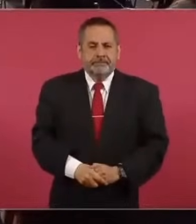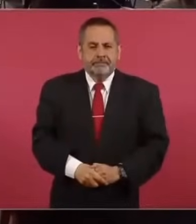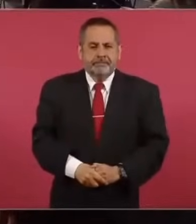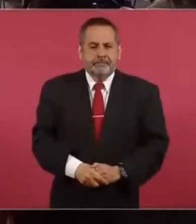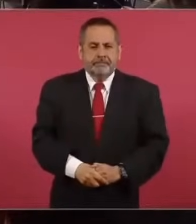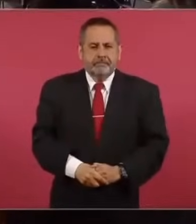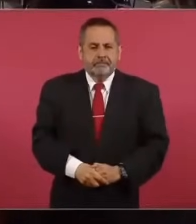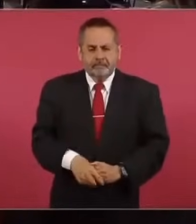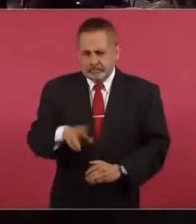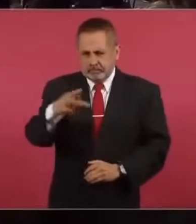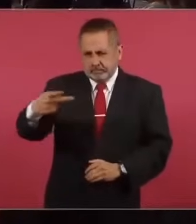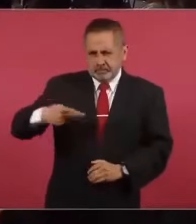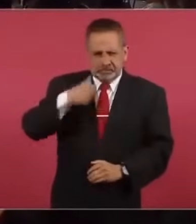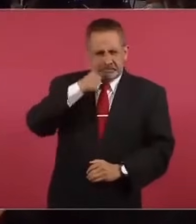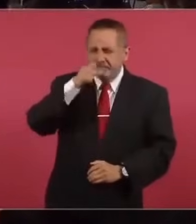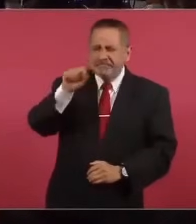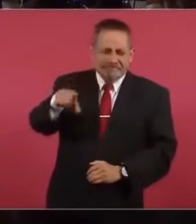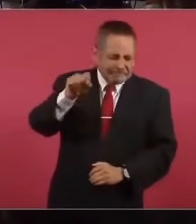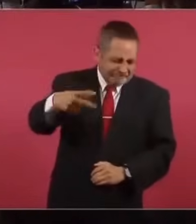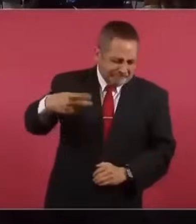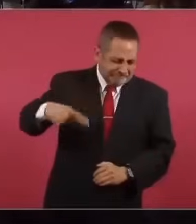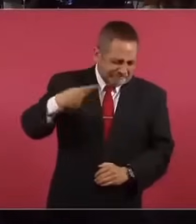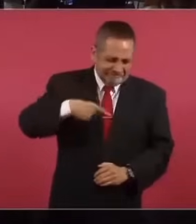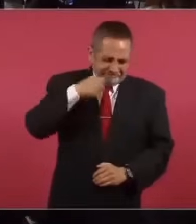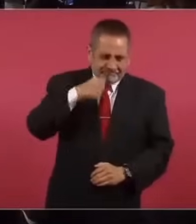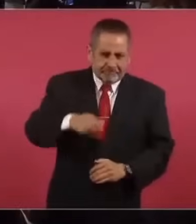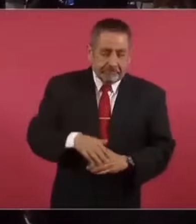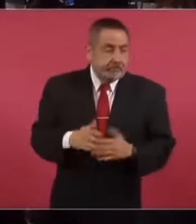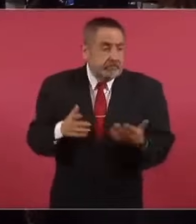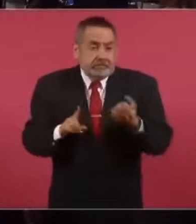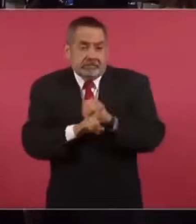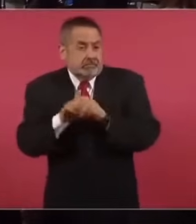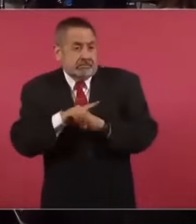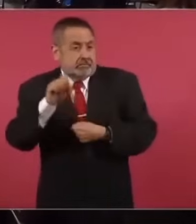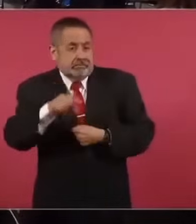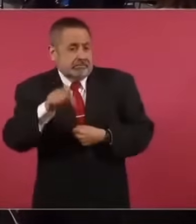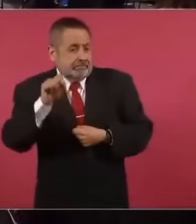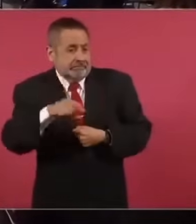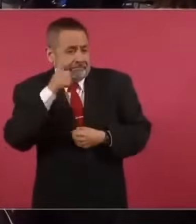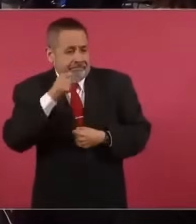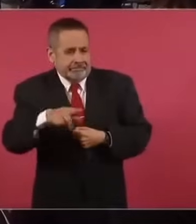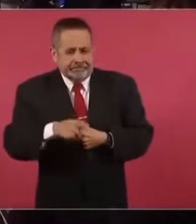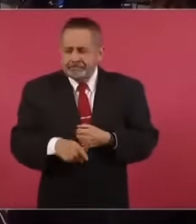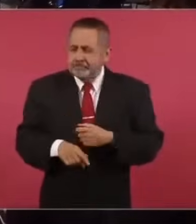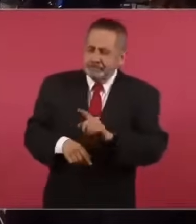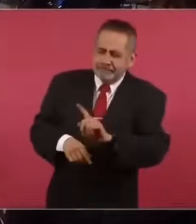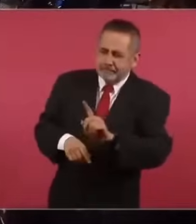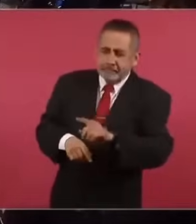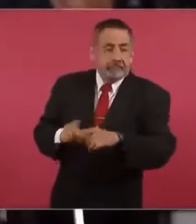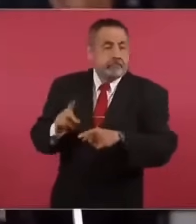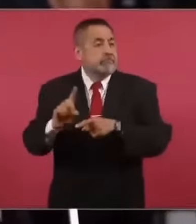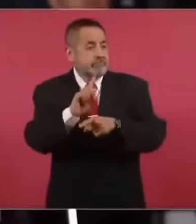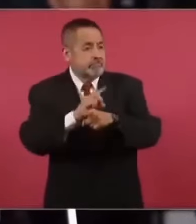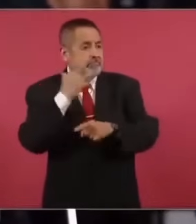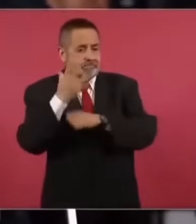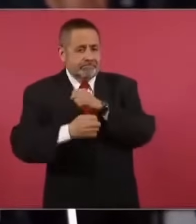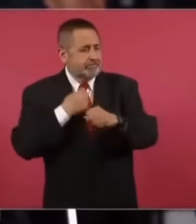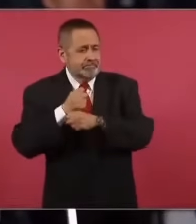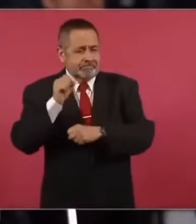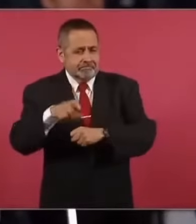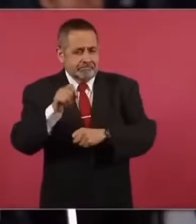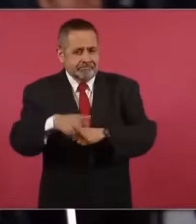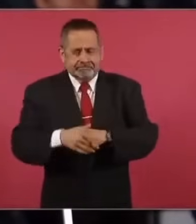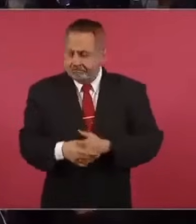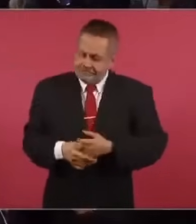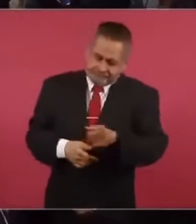Porque es tu pregunta de siempre. Es que es el problema de siempre. Sí, fíjate desde que no. hace 5 años.